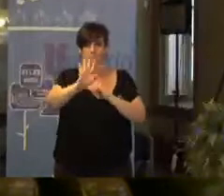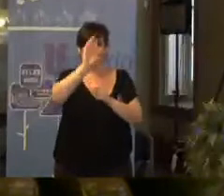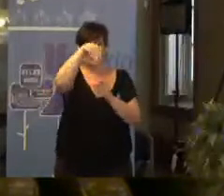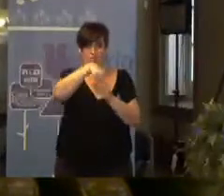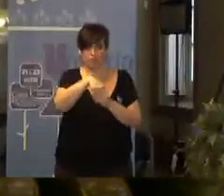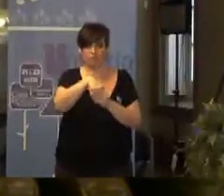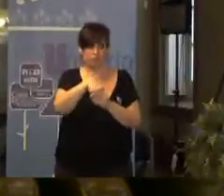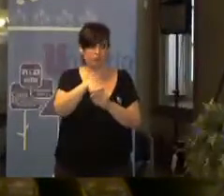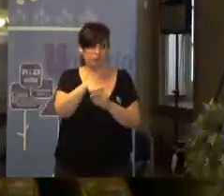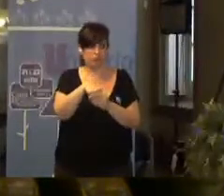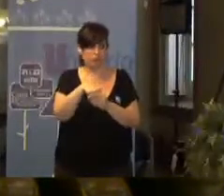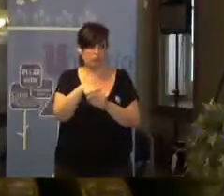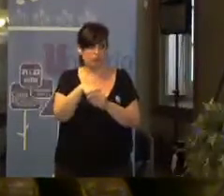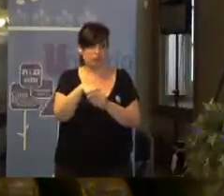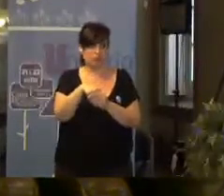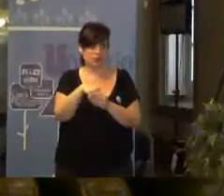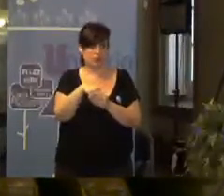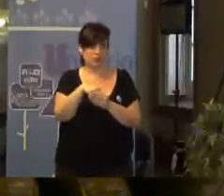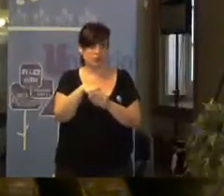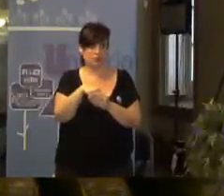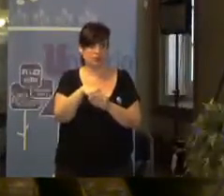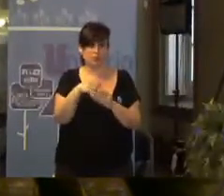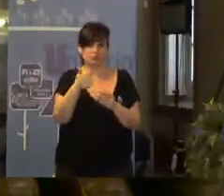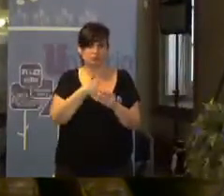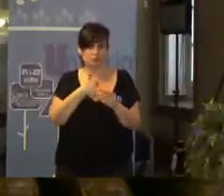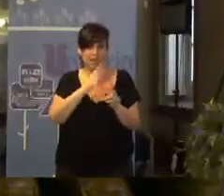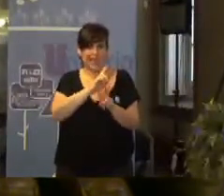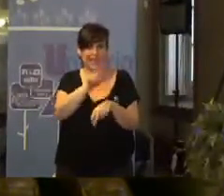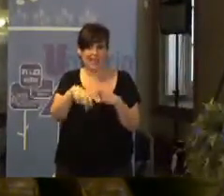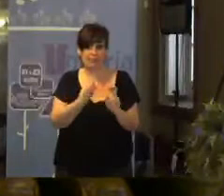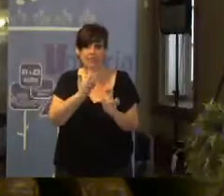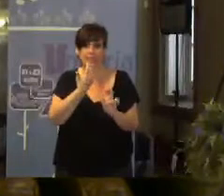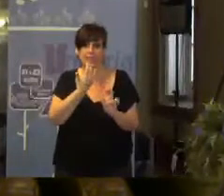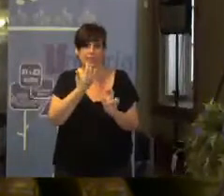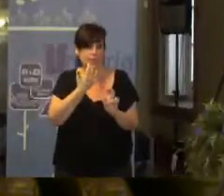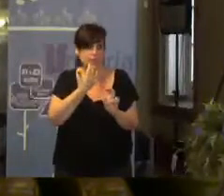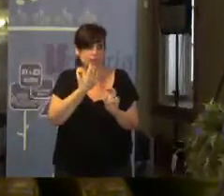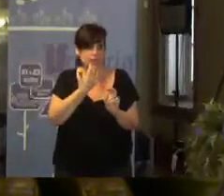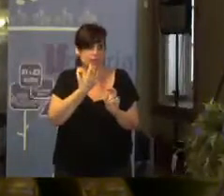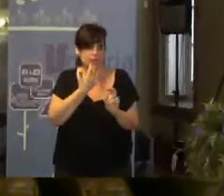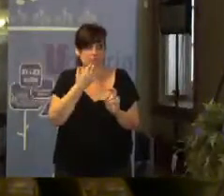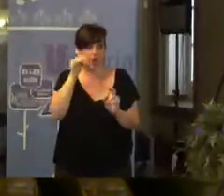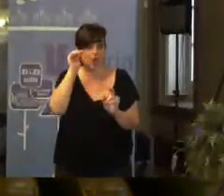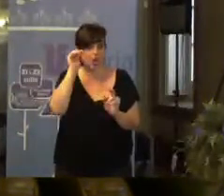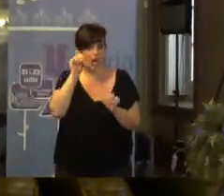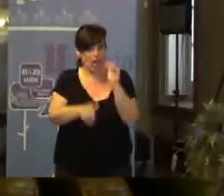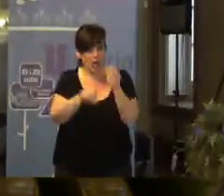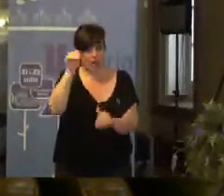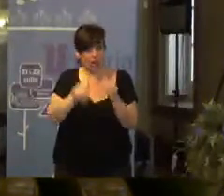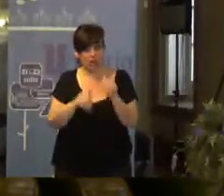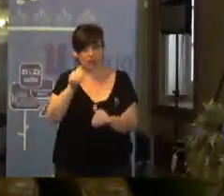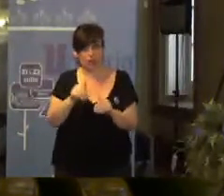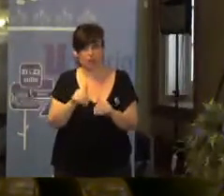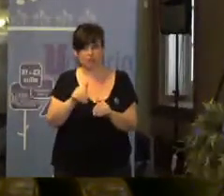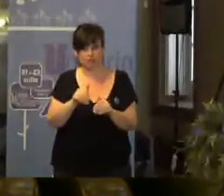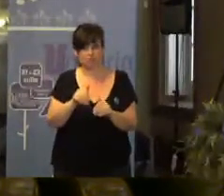tal punto que a emenda pola que se decidiu que nas eleccións tiña que haber 2 cabezas